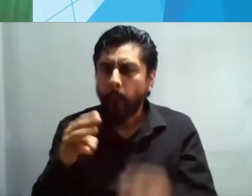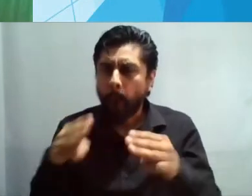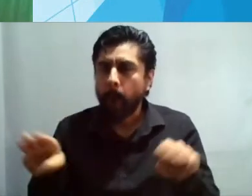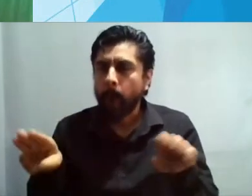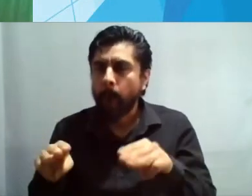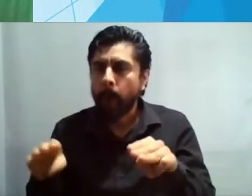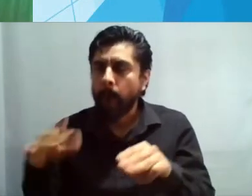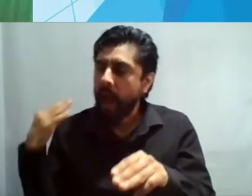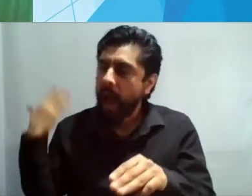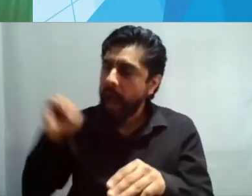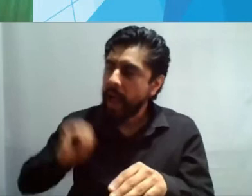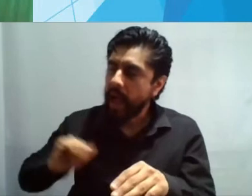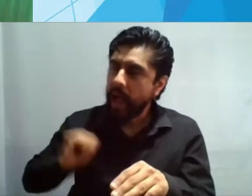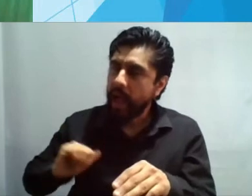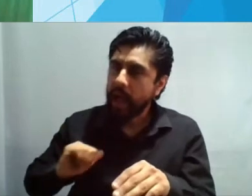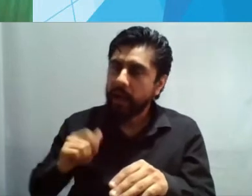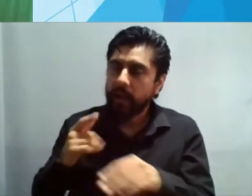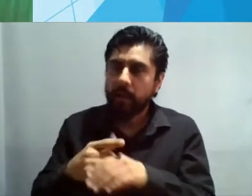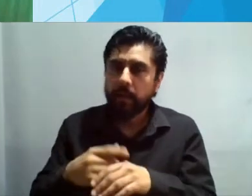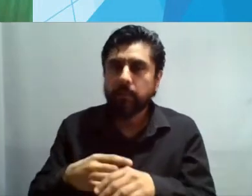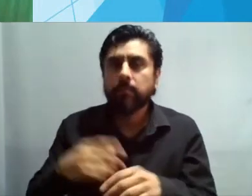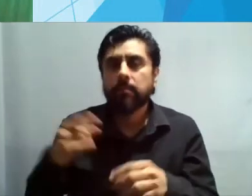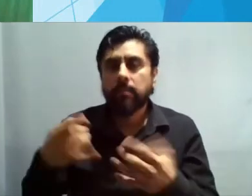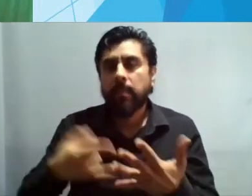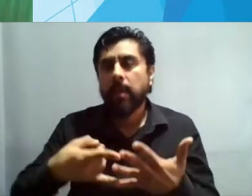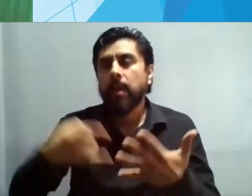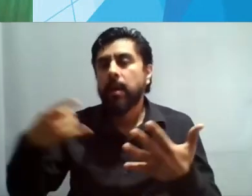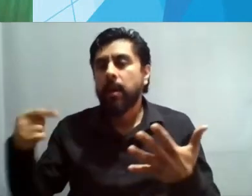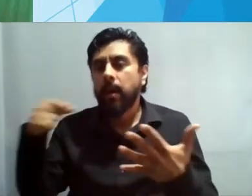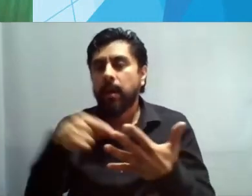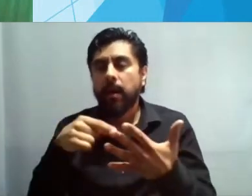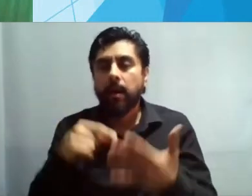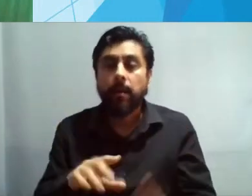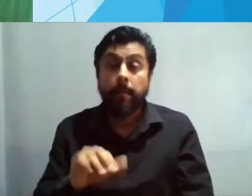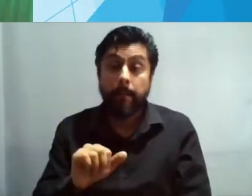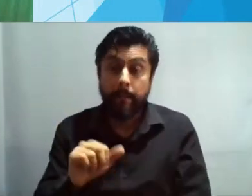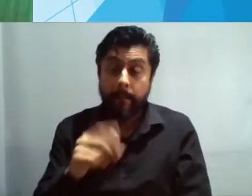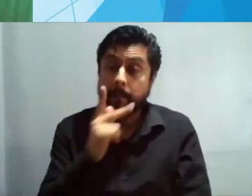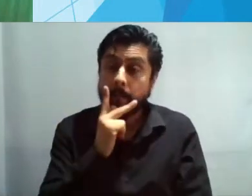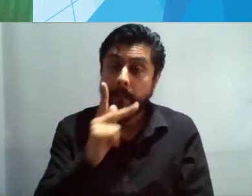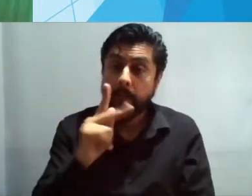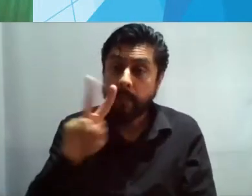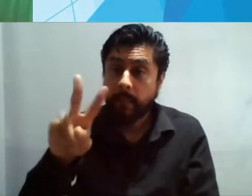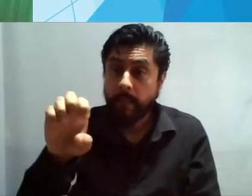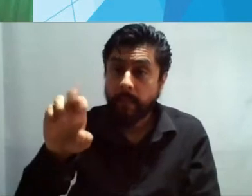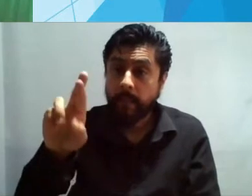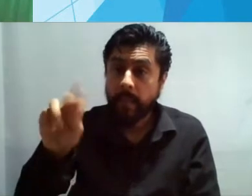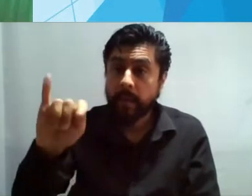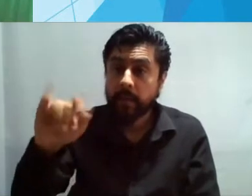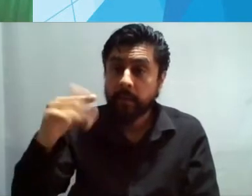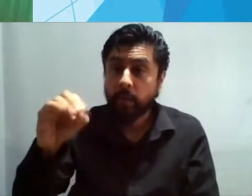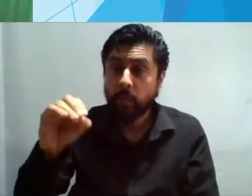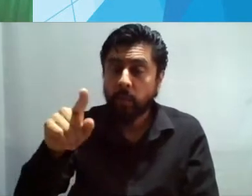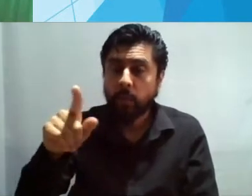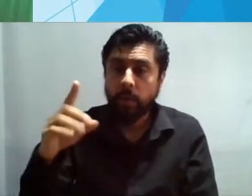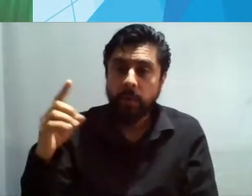que va y viene, va y viene. Vértigo es diferente. Vértigo es una franca sensación de giro, de que las cosas